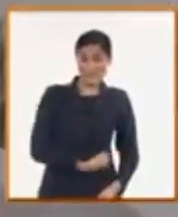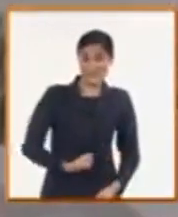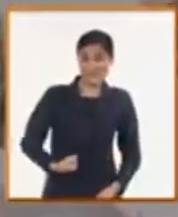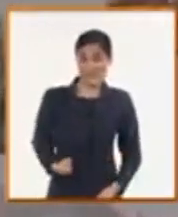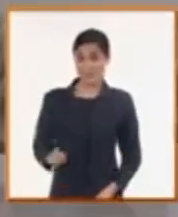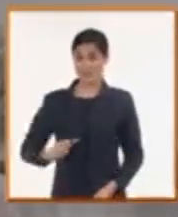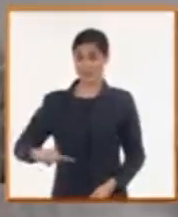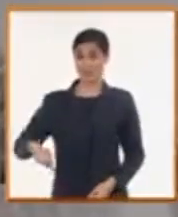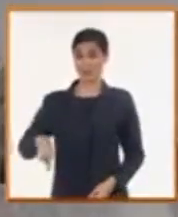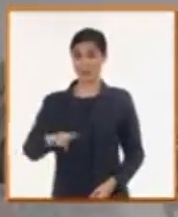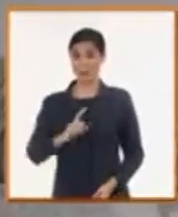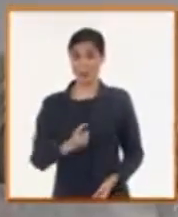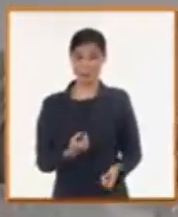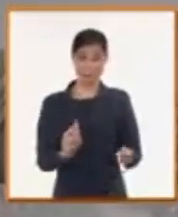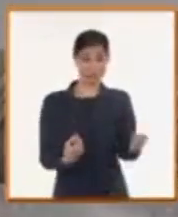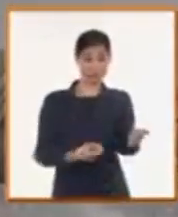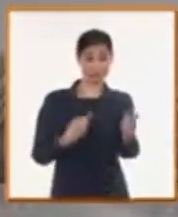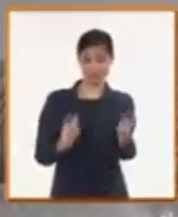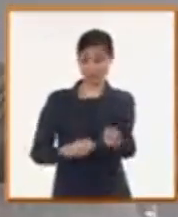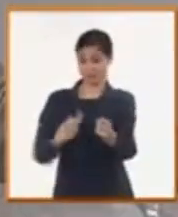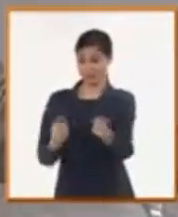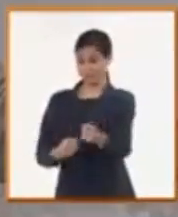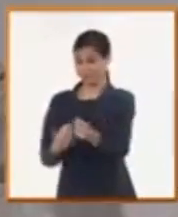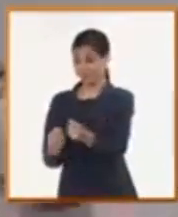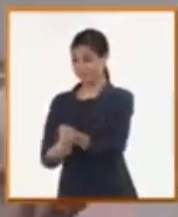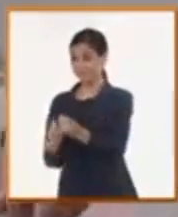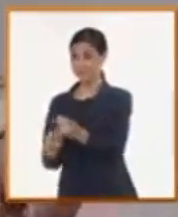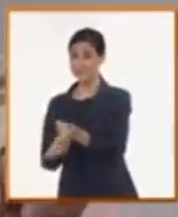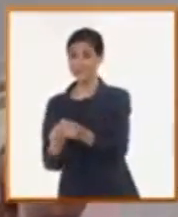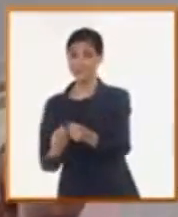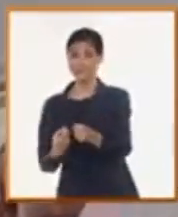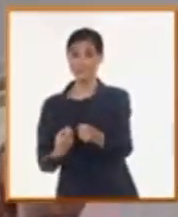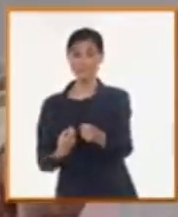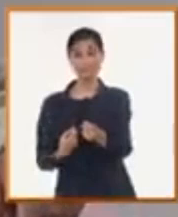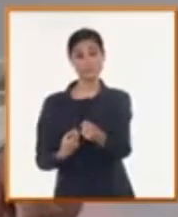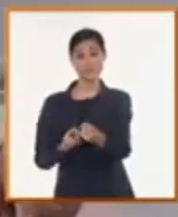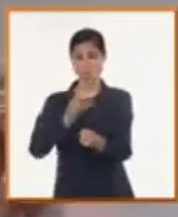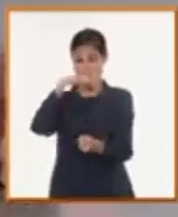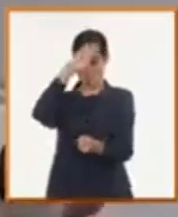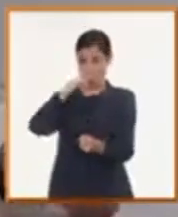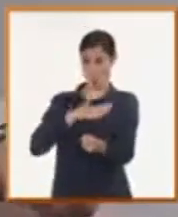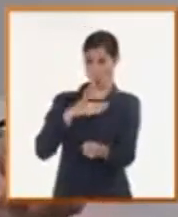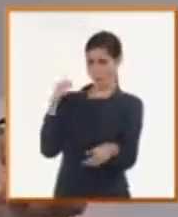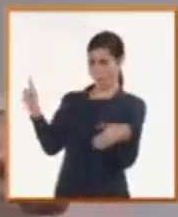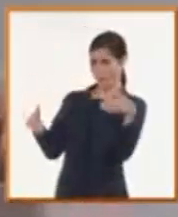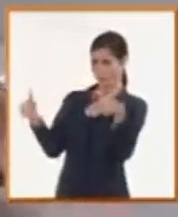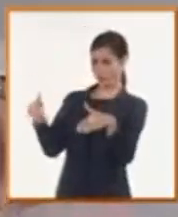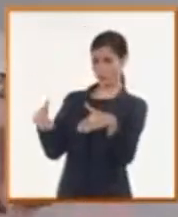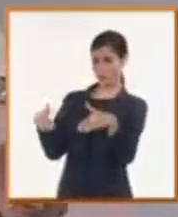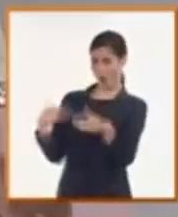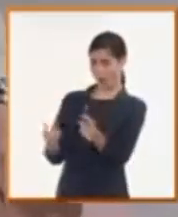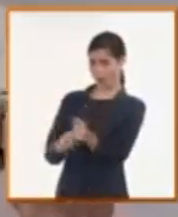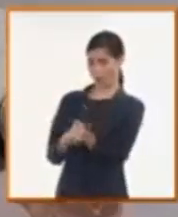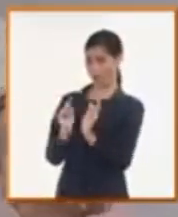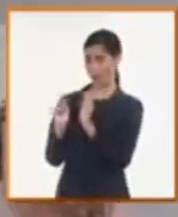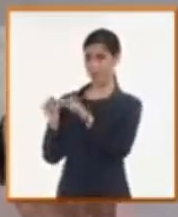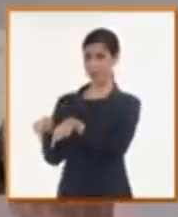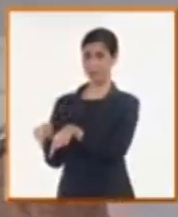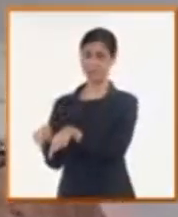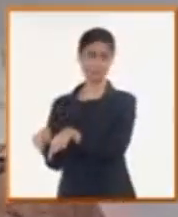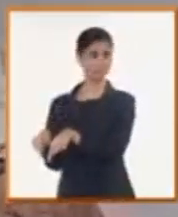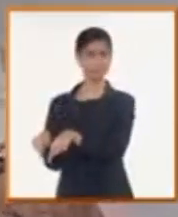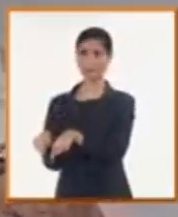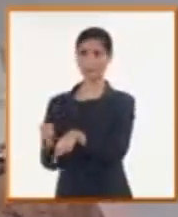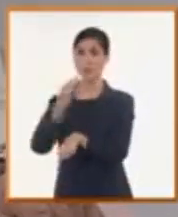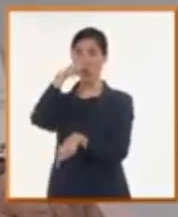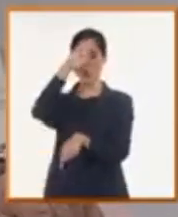eliminando la resistencia de la UNITA. Pero Cuba no participaba en eso, porque Cuba consideraba que eso no era estratégicamente